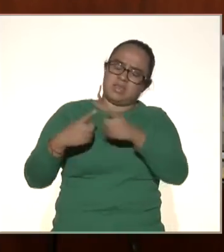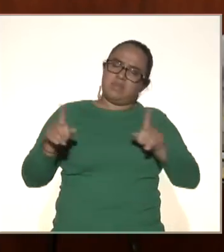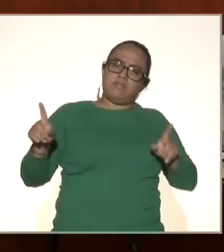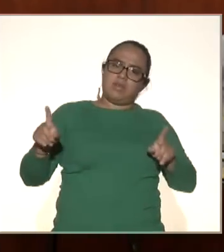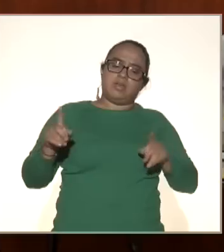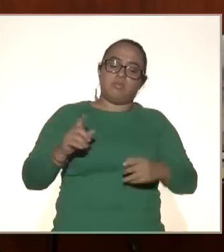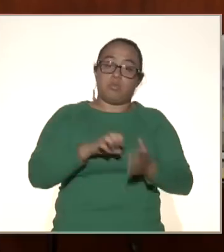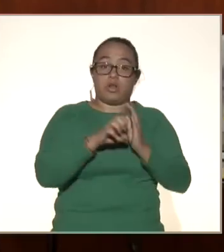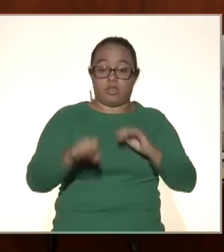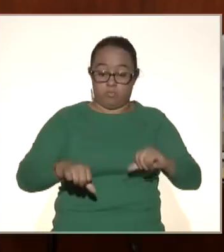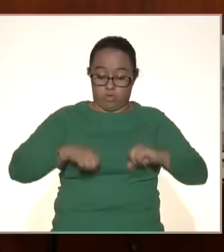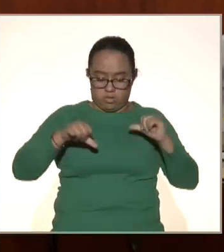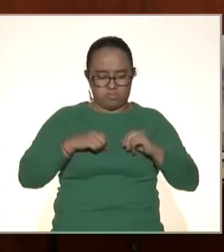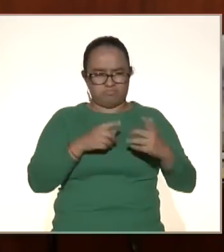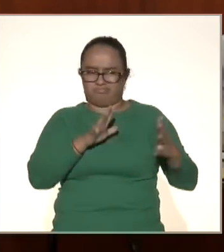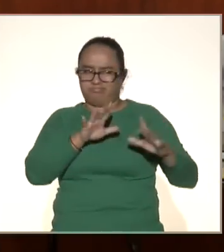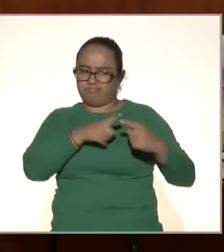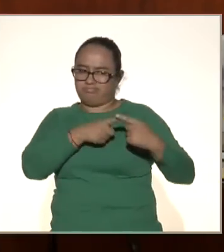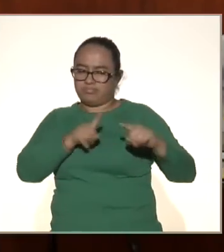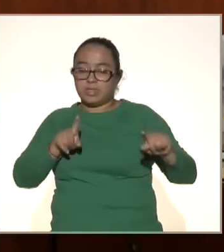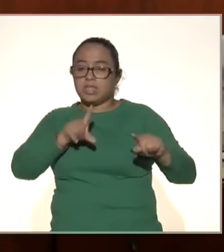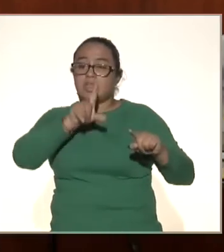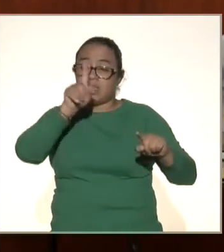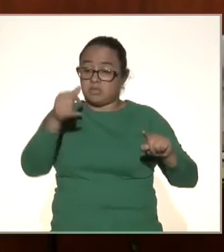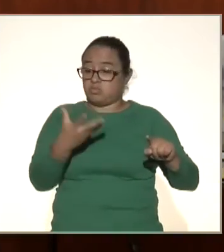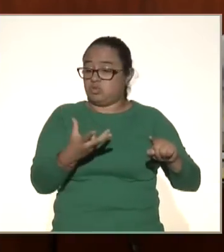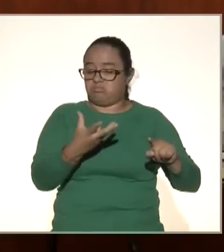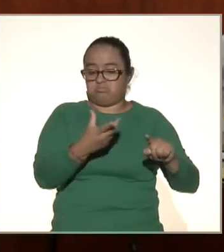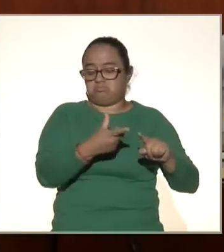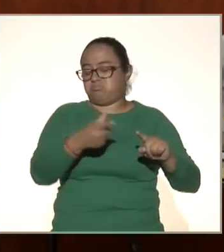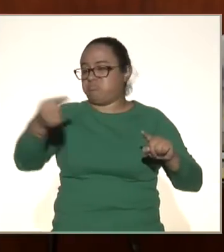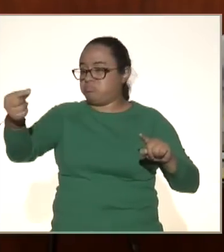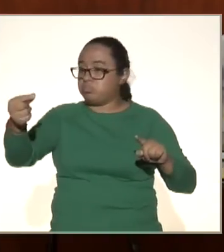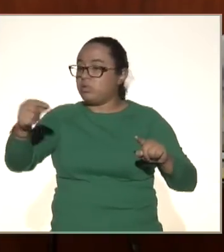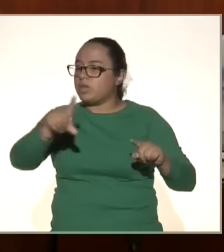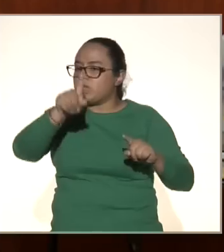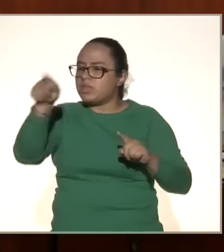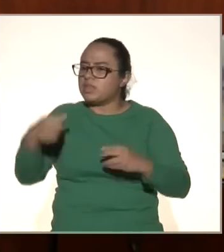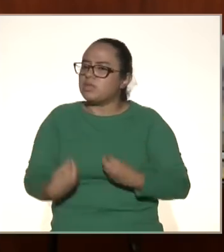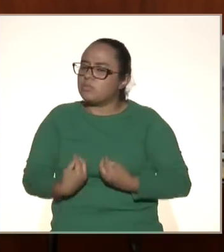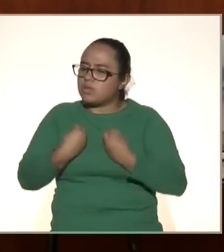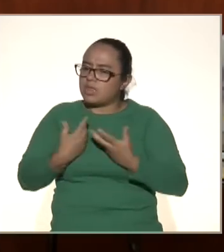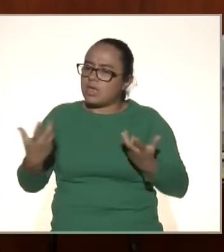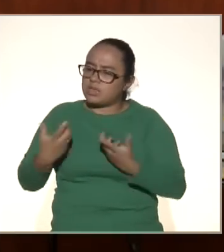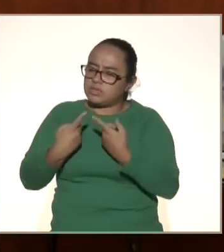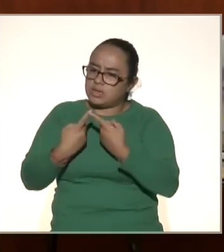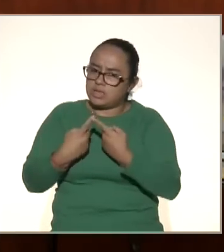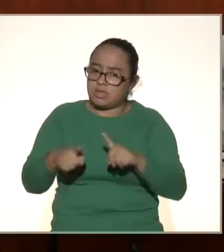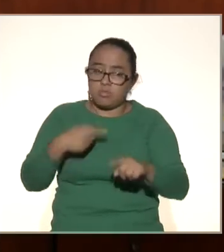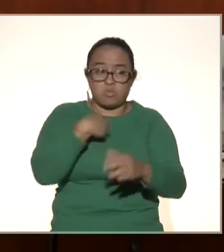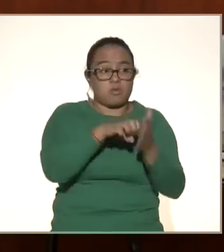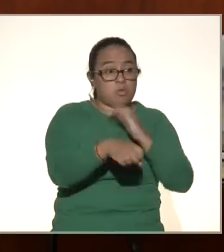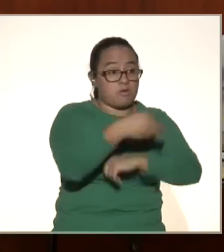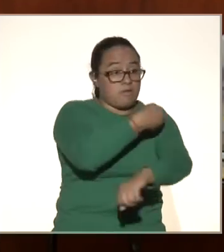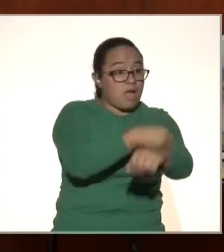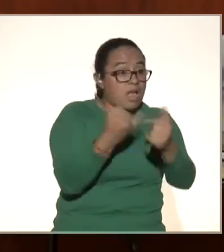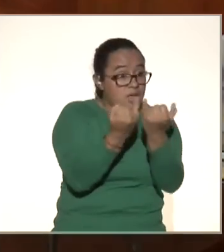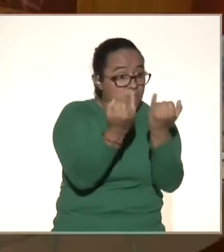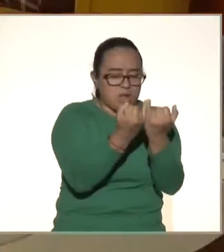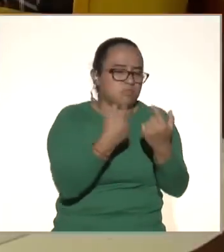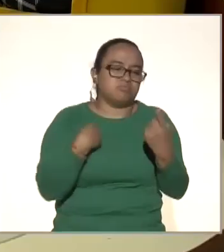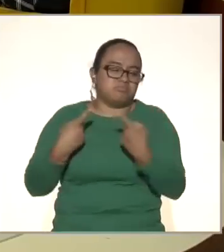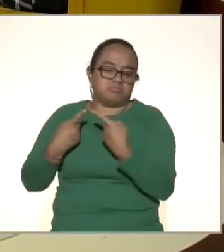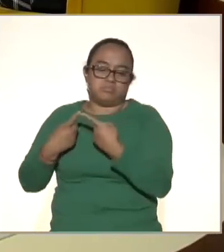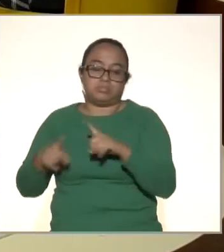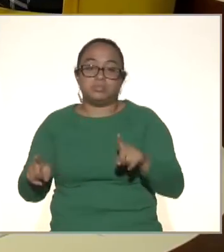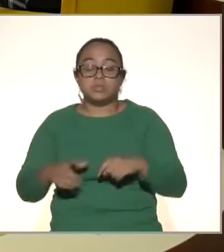somos adolescentes, después nos vamos y empezamos tal vez a vivir de una forma diferente a nuestra familia. Ahora, cuando hay una forma